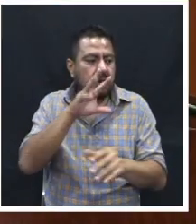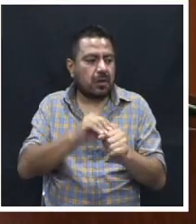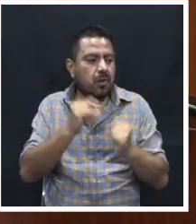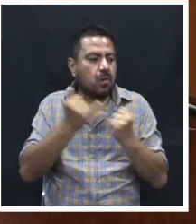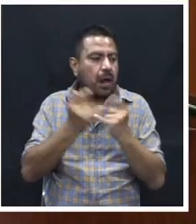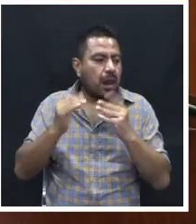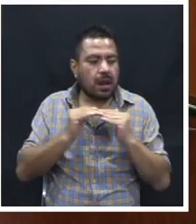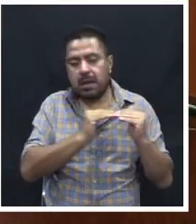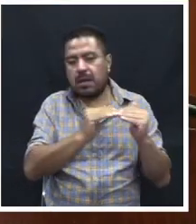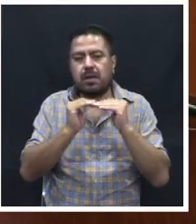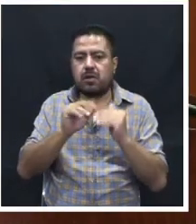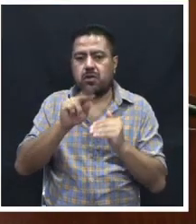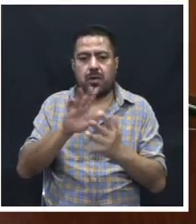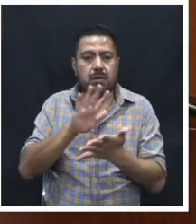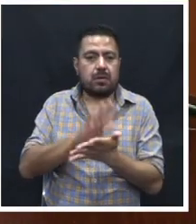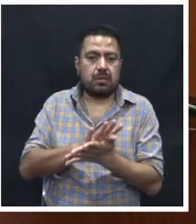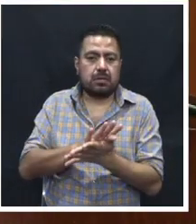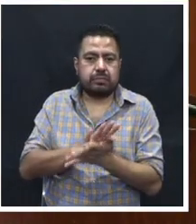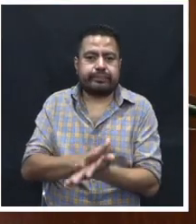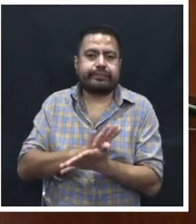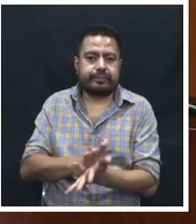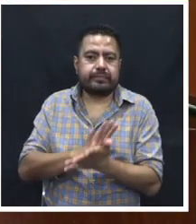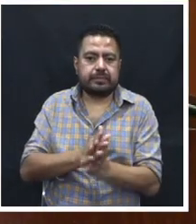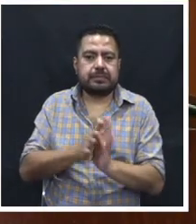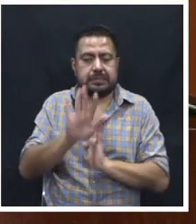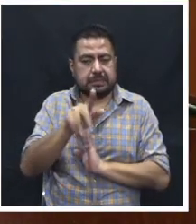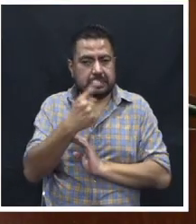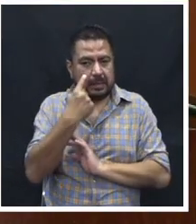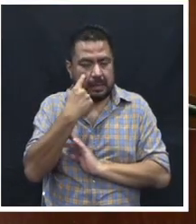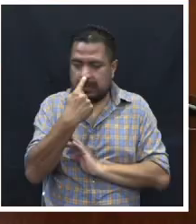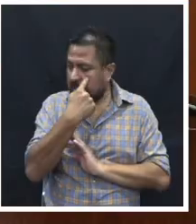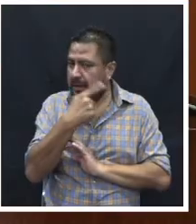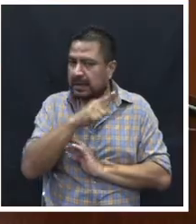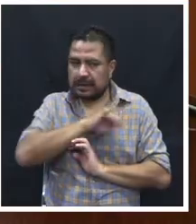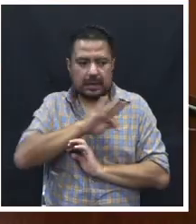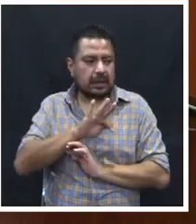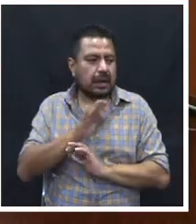igualdad y no discriminación. Veamos que ello se lleve a cabo. Muchas gracias.